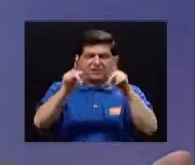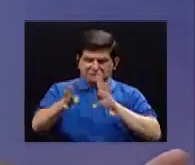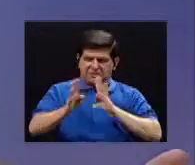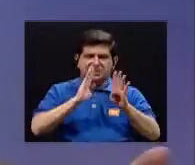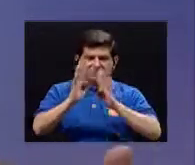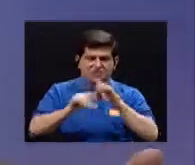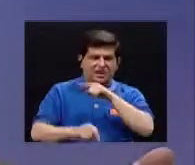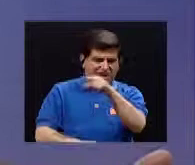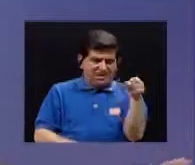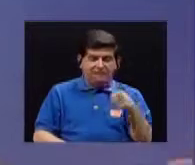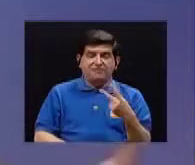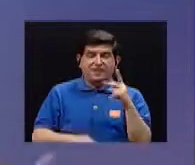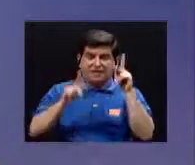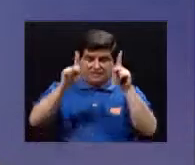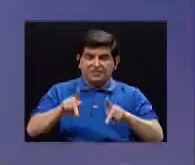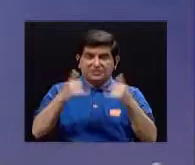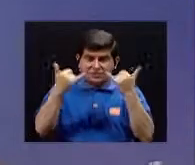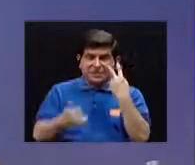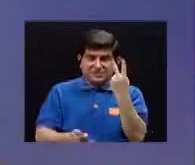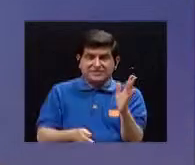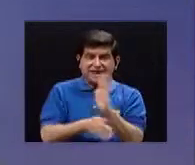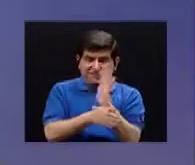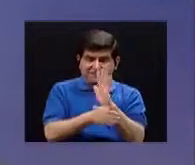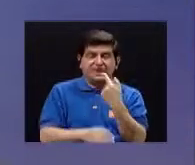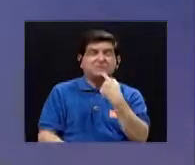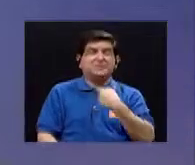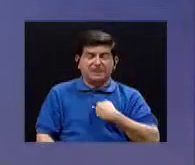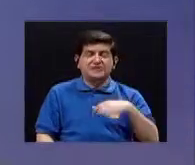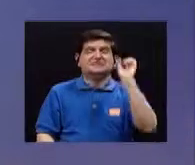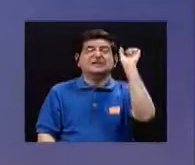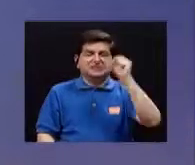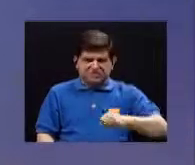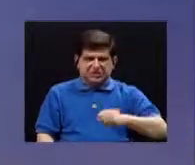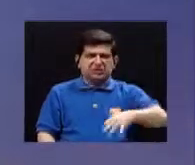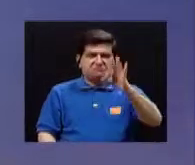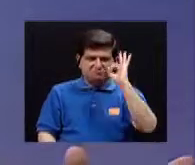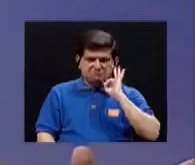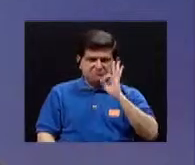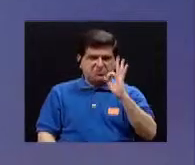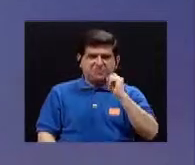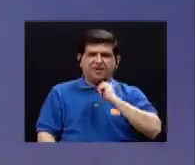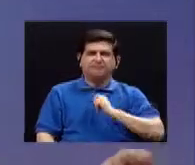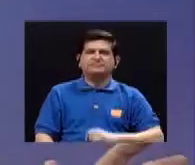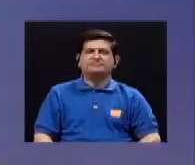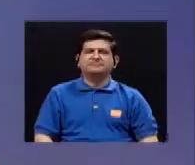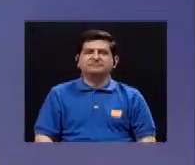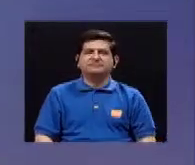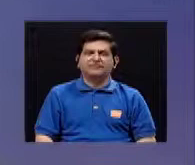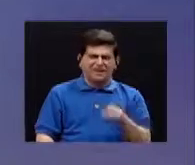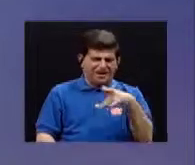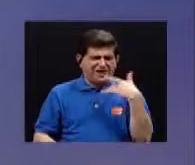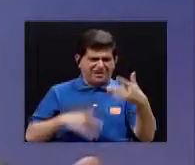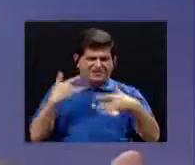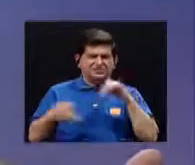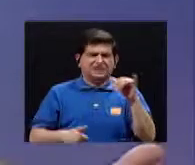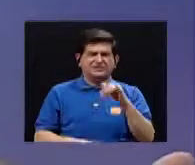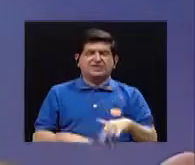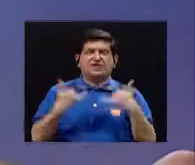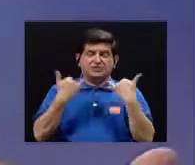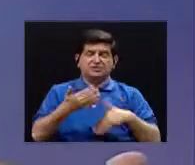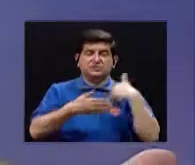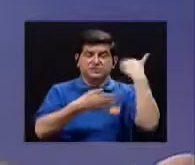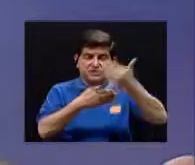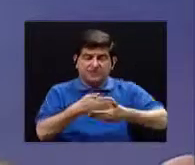la gente habla de ellos y los que han visto ya la película me dicen que sí que está muy bien y que y que sintieron y